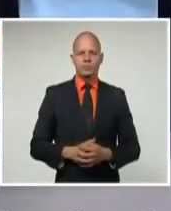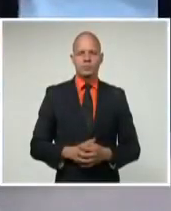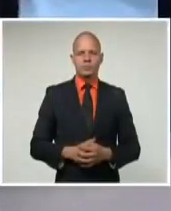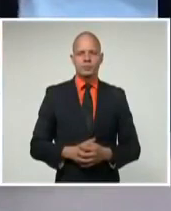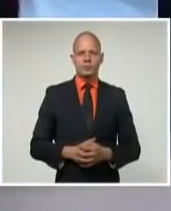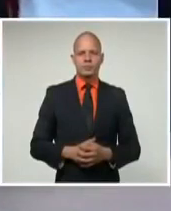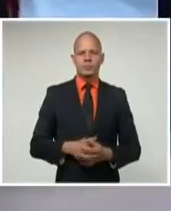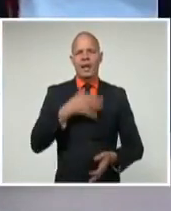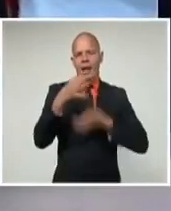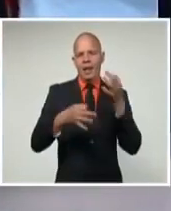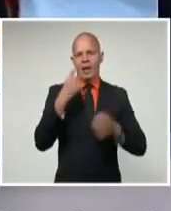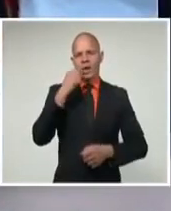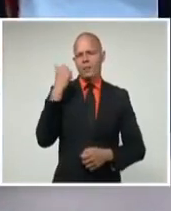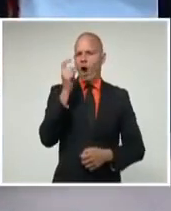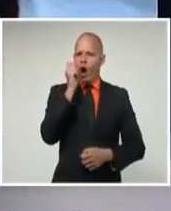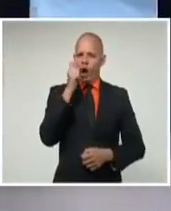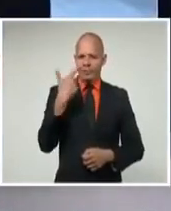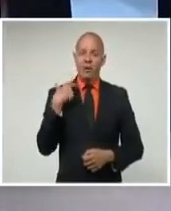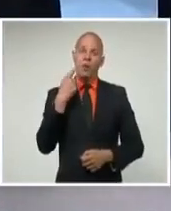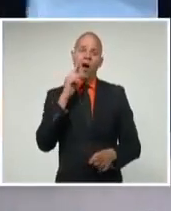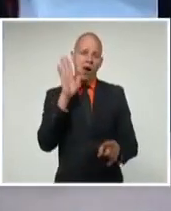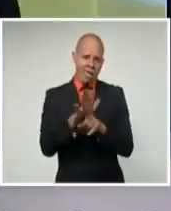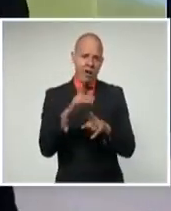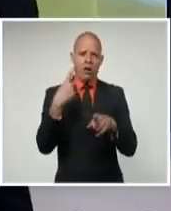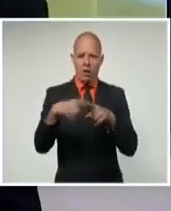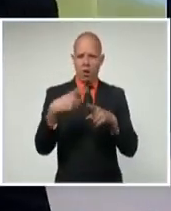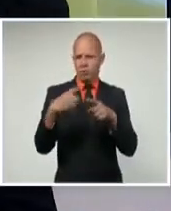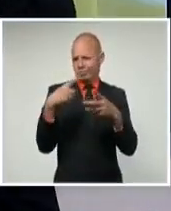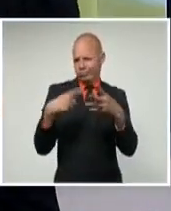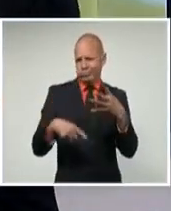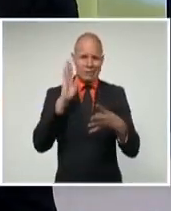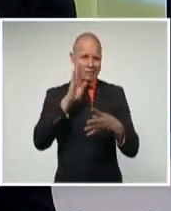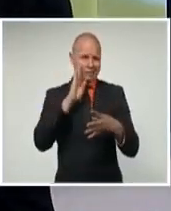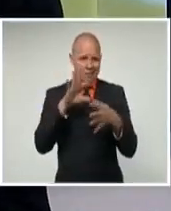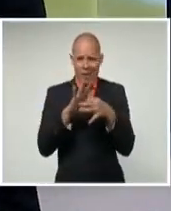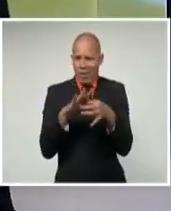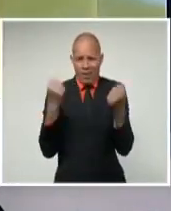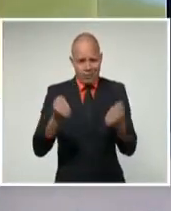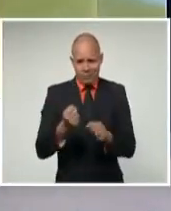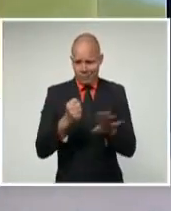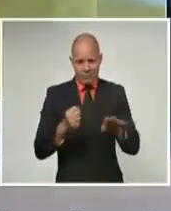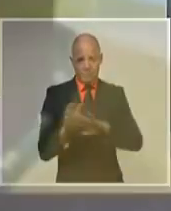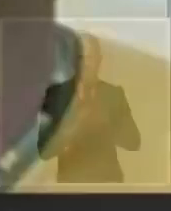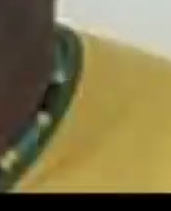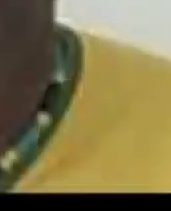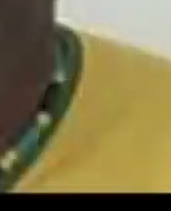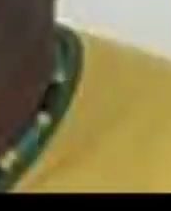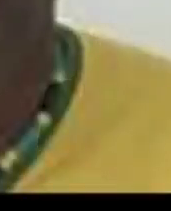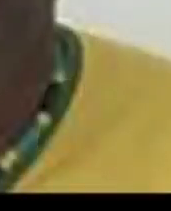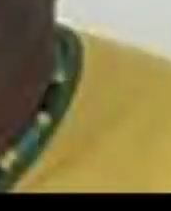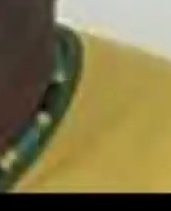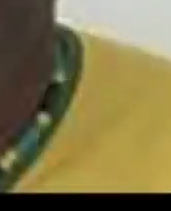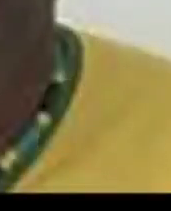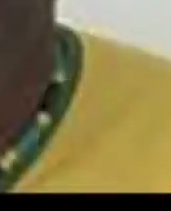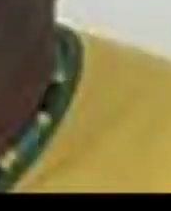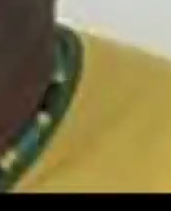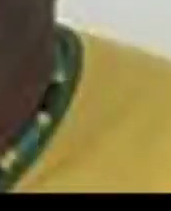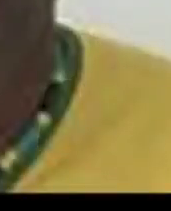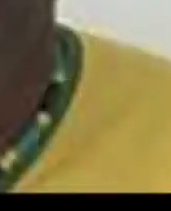elementos antisociales. Son tres. Veamos al otro. Damián Echavarría Labrada, 47